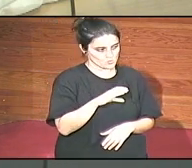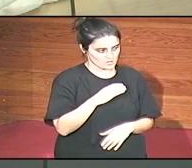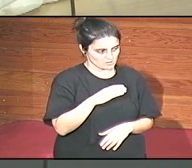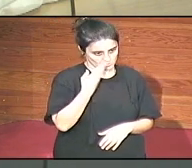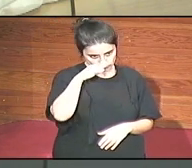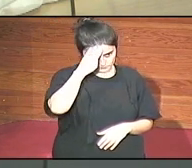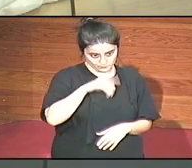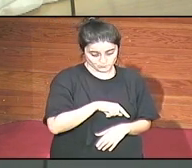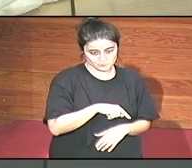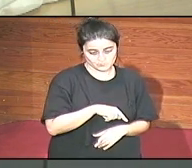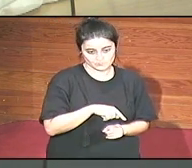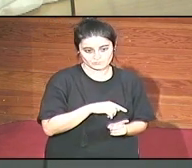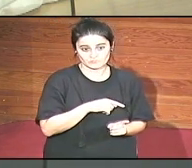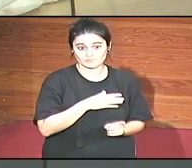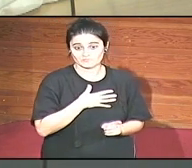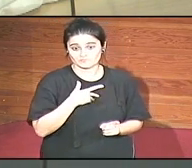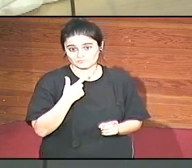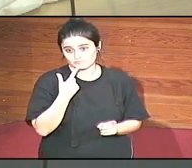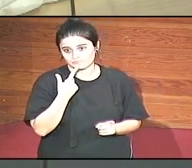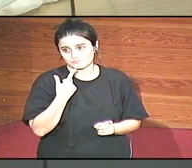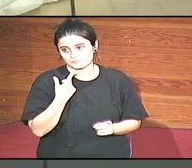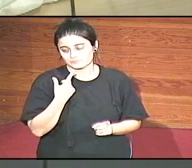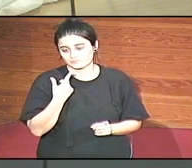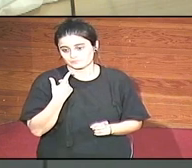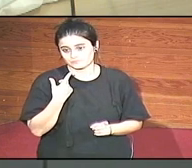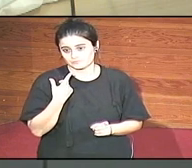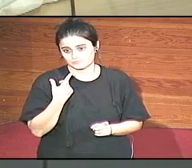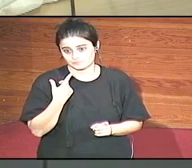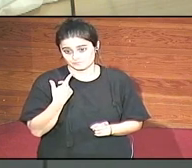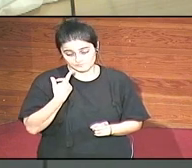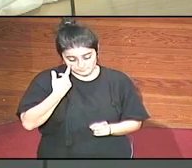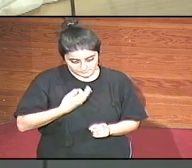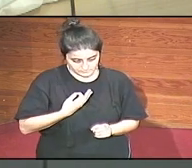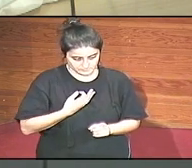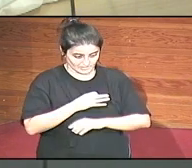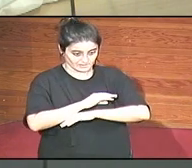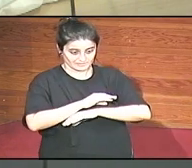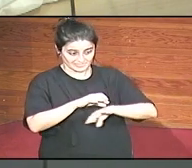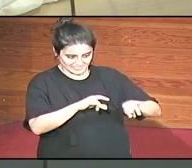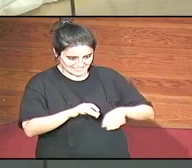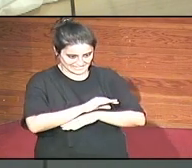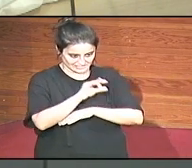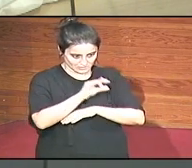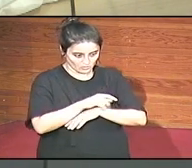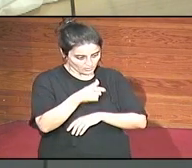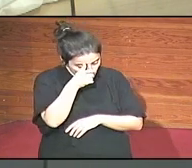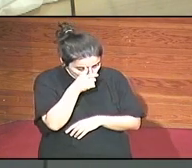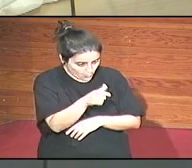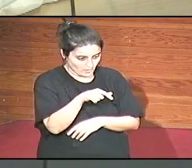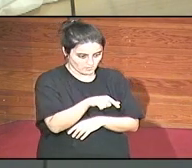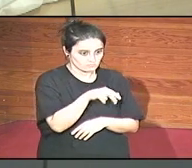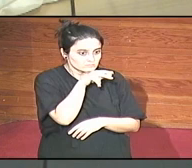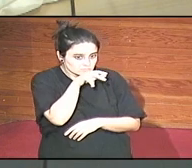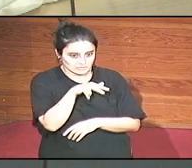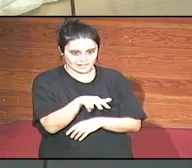es que ni siquiera el valor de tener un a un pueblo en el medio del desierto que hable castellano se está hablando con